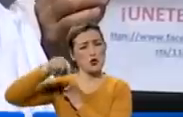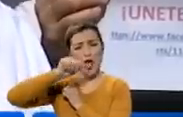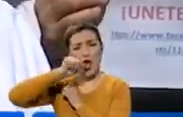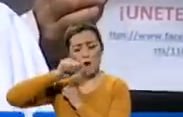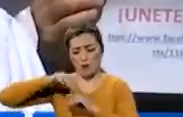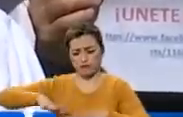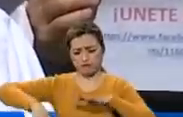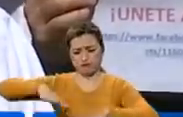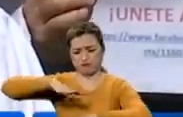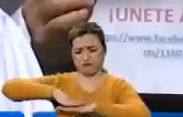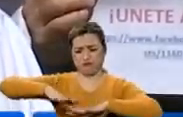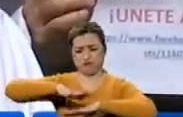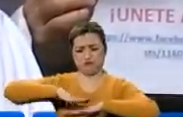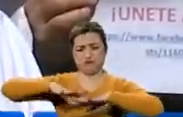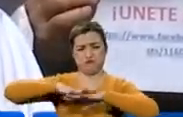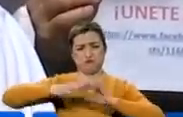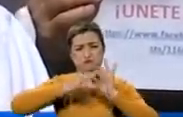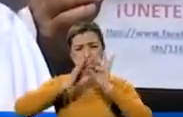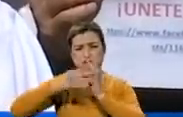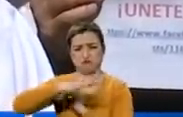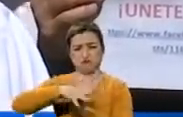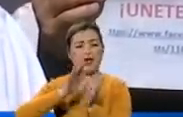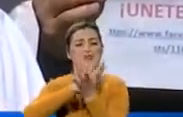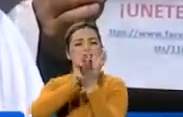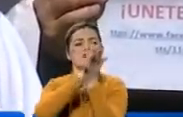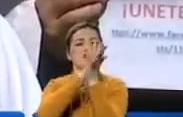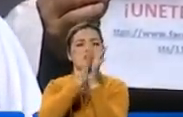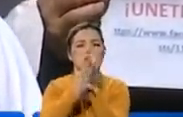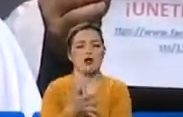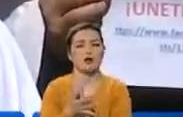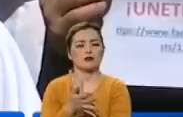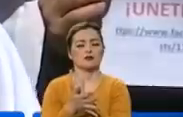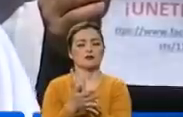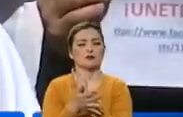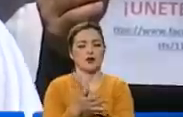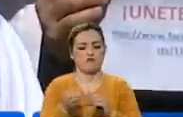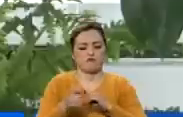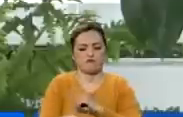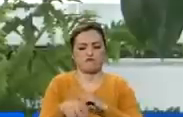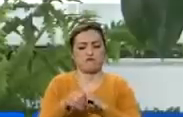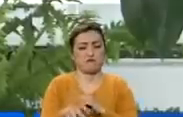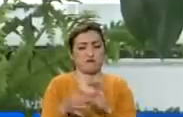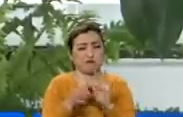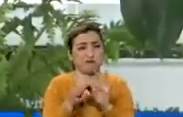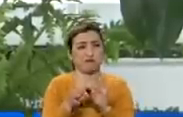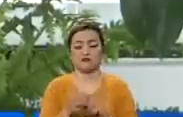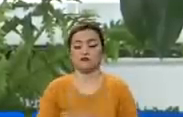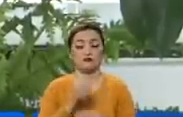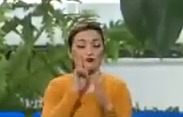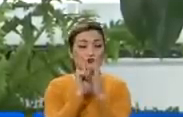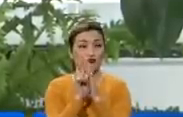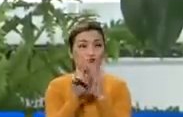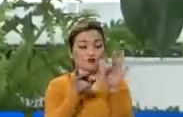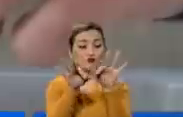agua. Nunca se hizo remediación ambiental y nunca se corrigieron los orígenes del derrame. Luego de la denuncia, con